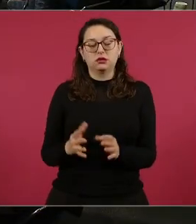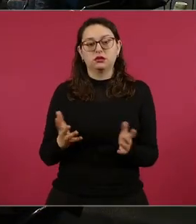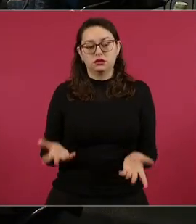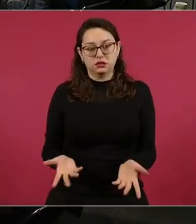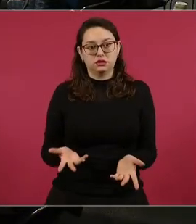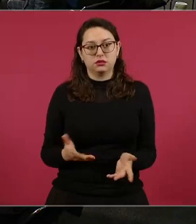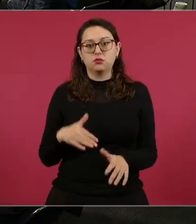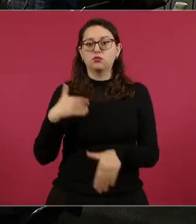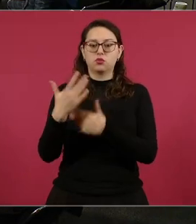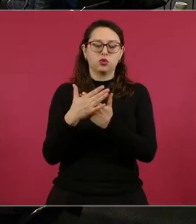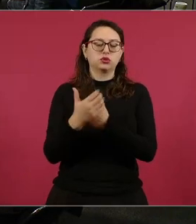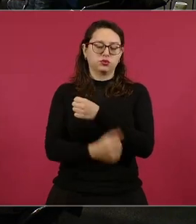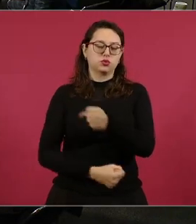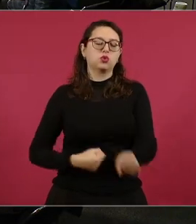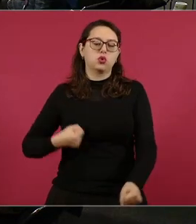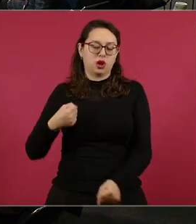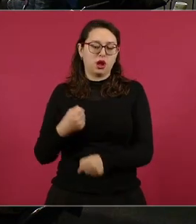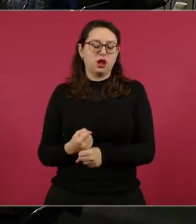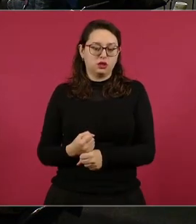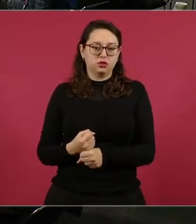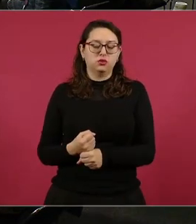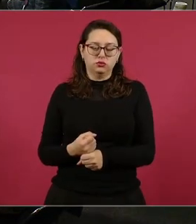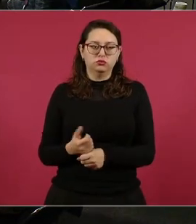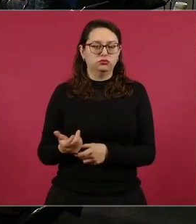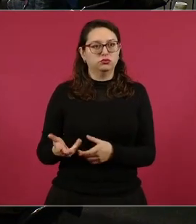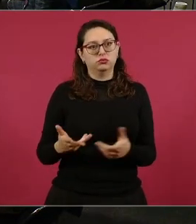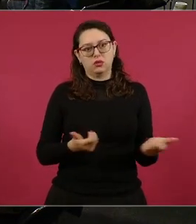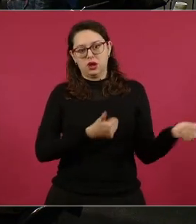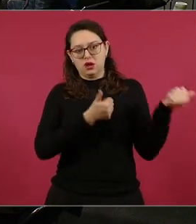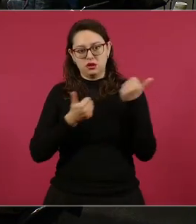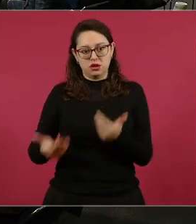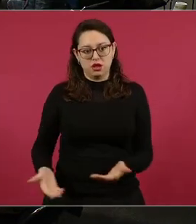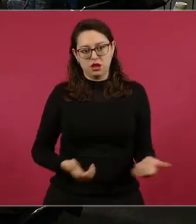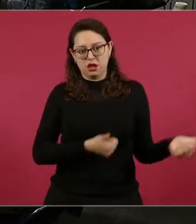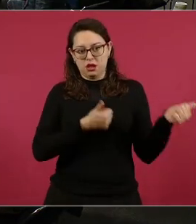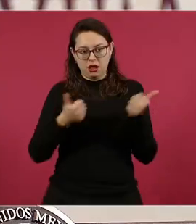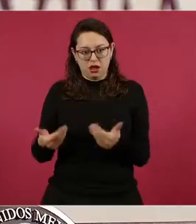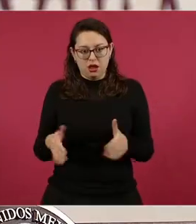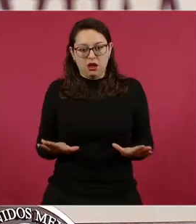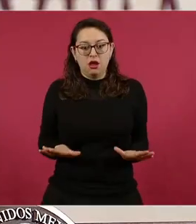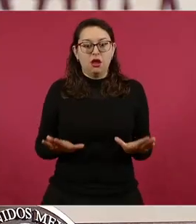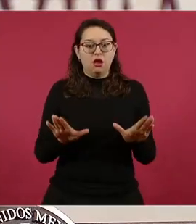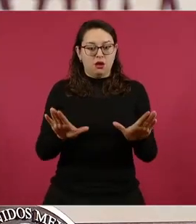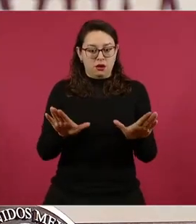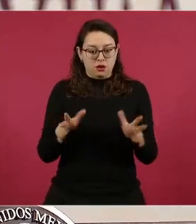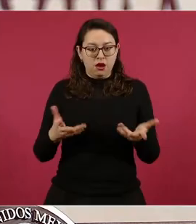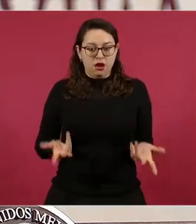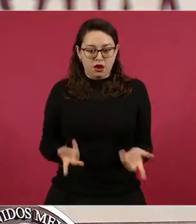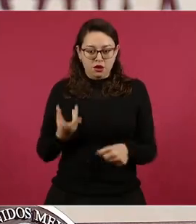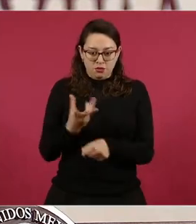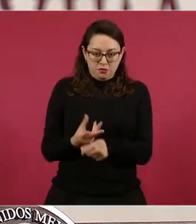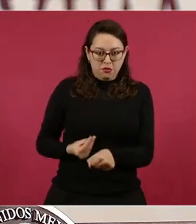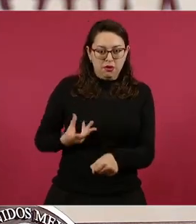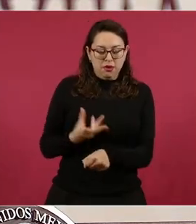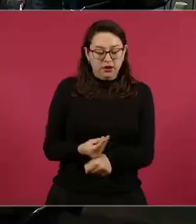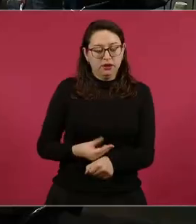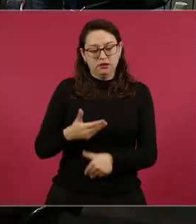como mencioné. Estaremos llegando con, o nos estarán enviando los aviones, y haremos ese ajuste.